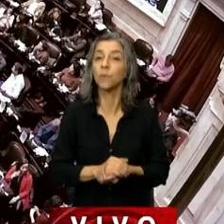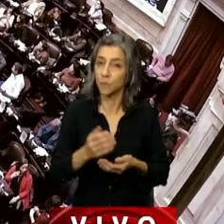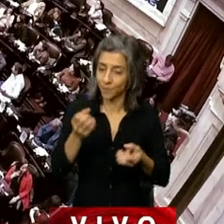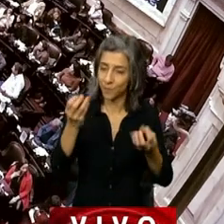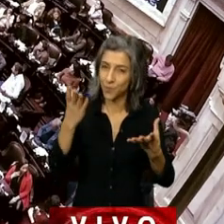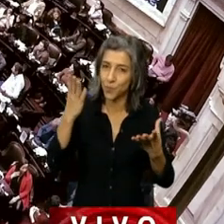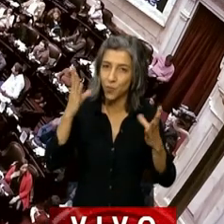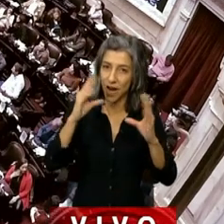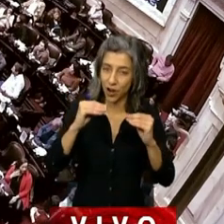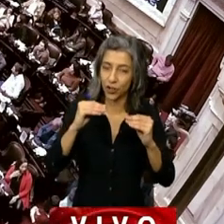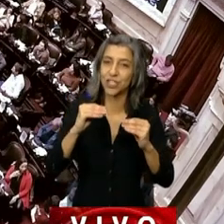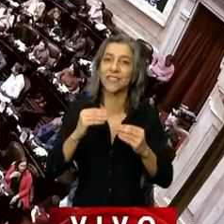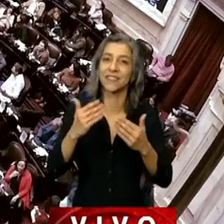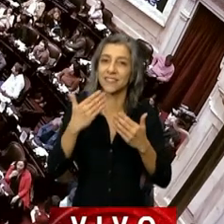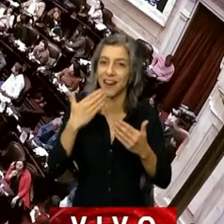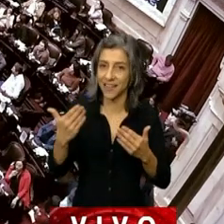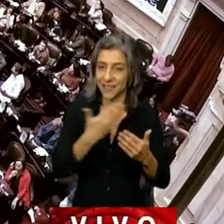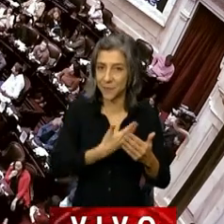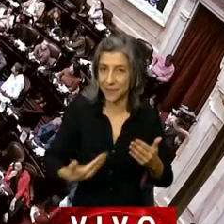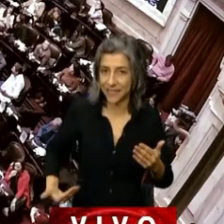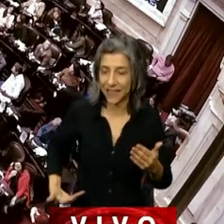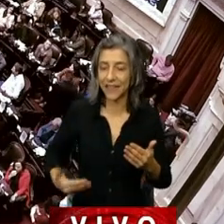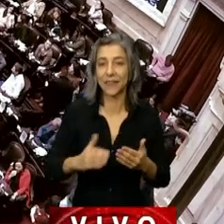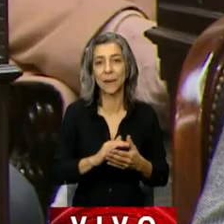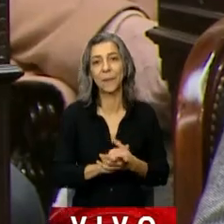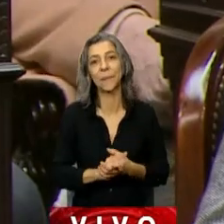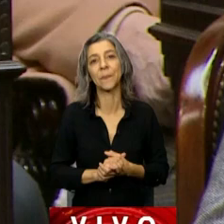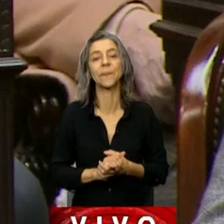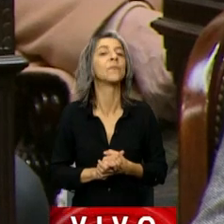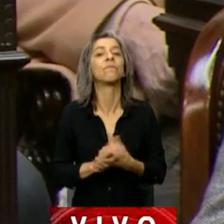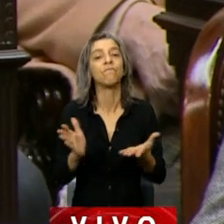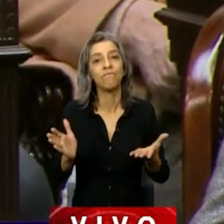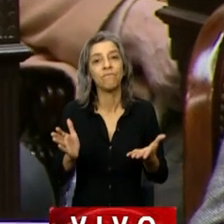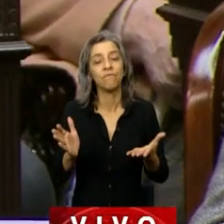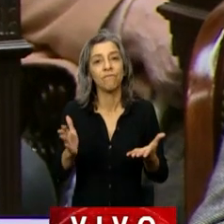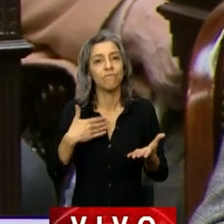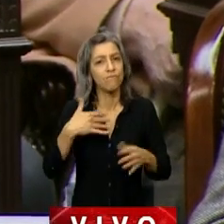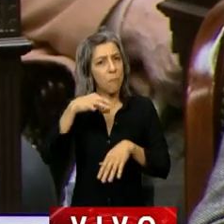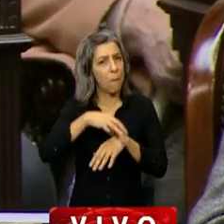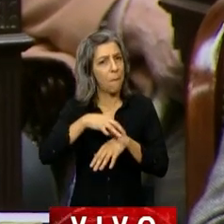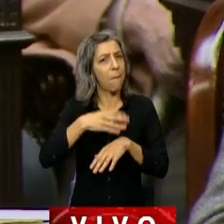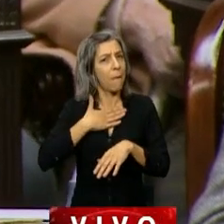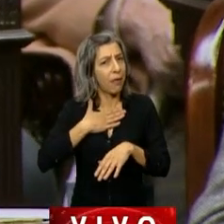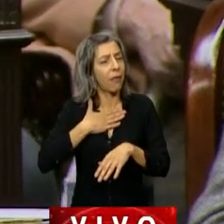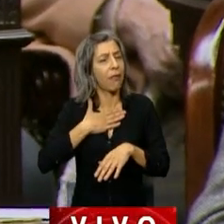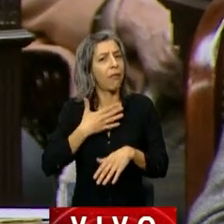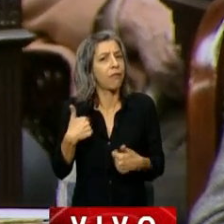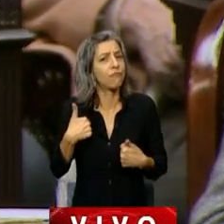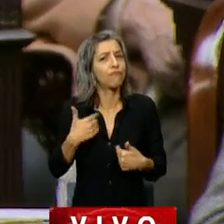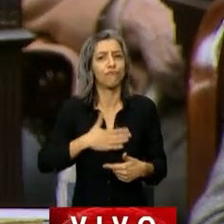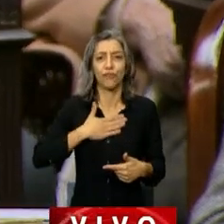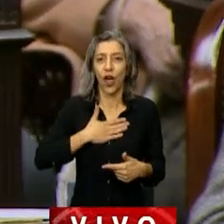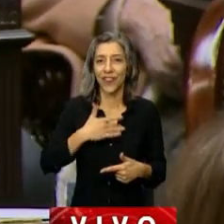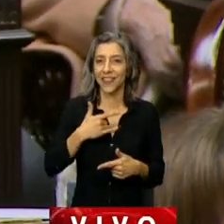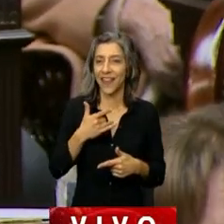Buenas noches. Gracias, señor presidente. Como médica, celebro que estemos tratando este proyecto